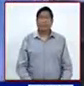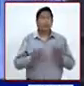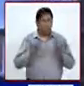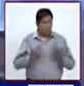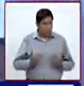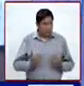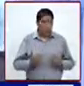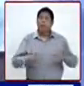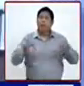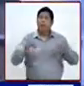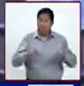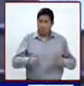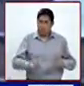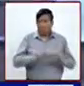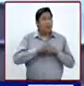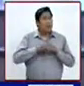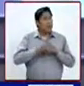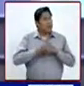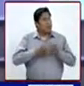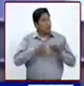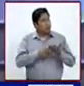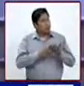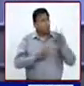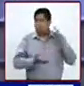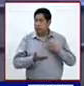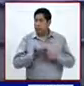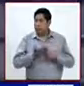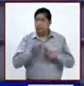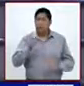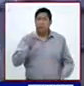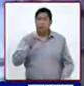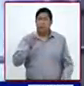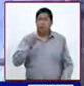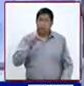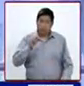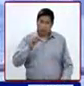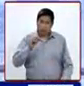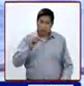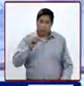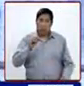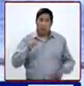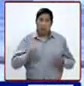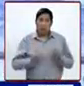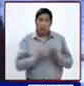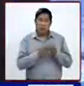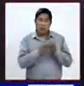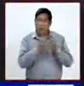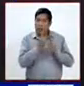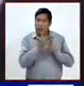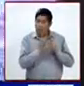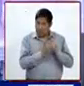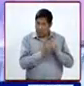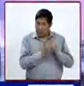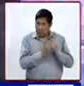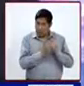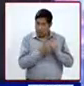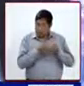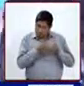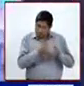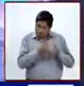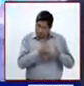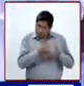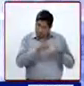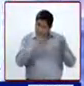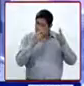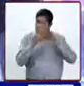Ahora ha sido aquí donde comienza el debate sobre el tema del censo, pero si es apoyar a un decreto, trabajar en que el decreto se vuelva